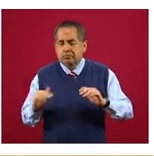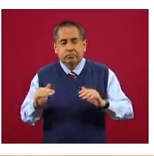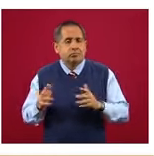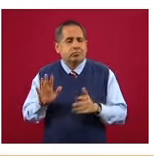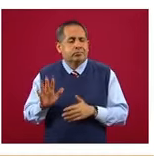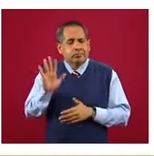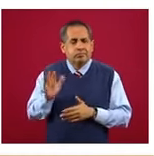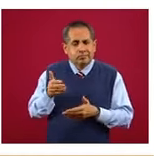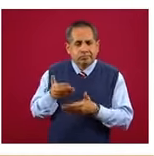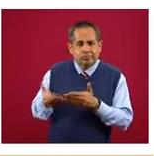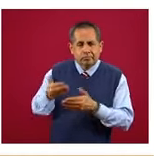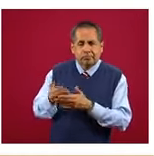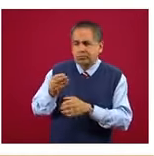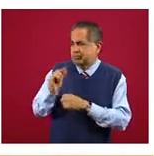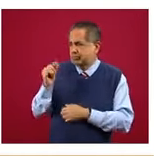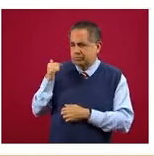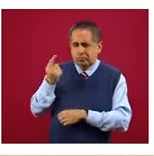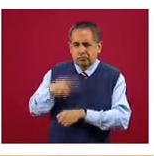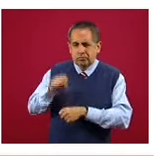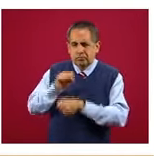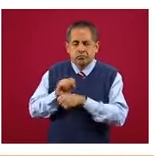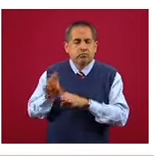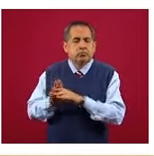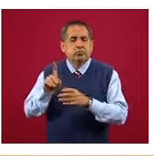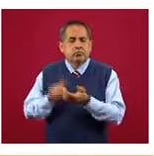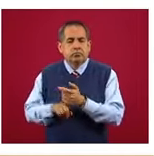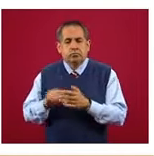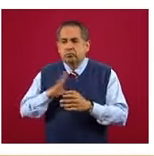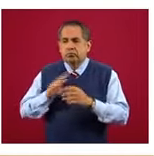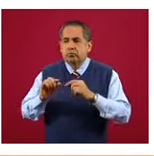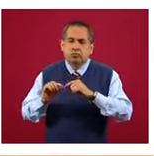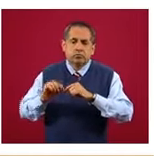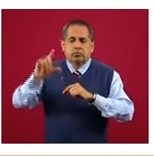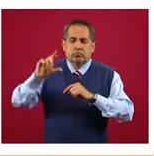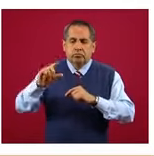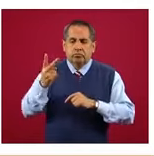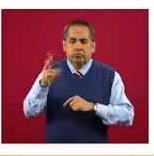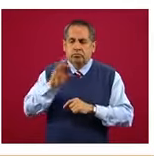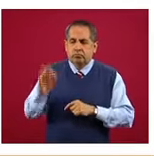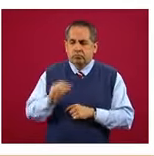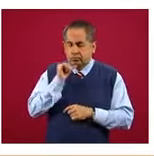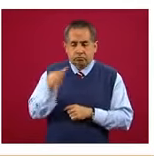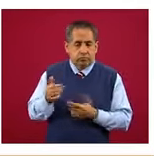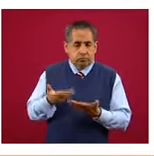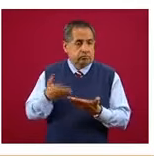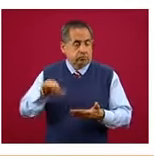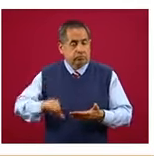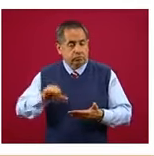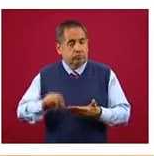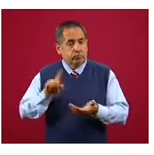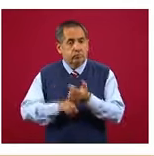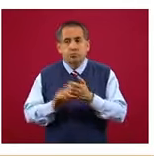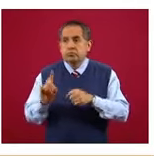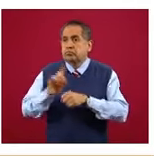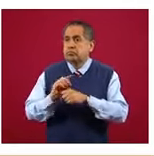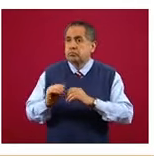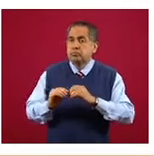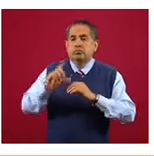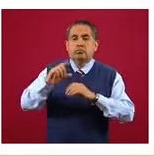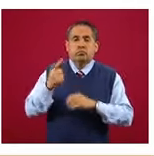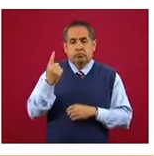y prácticamente en las últimas semanas no ha superado el 2%. De hecho, el día de hoy el incremento fue